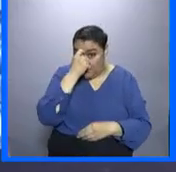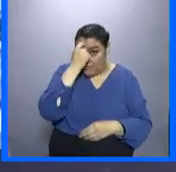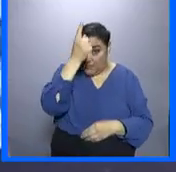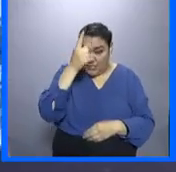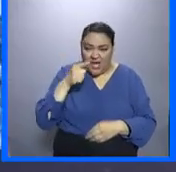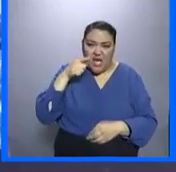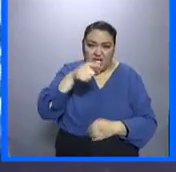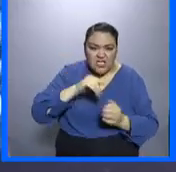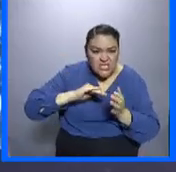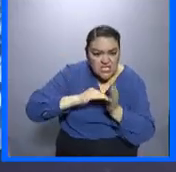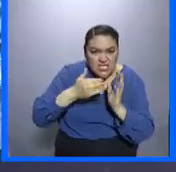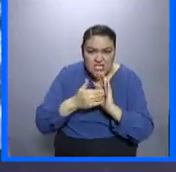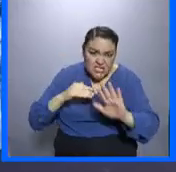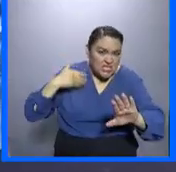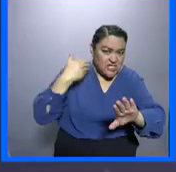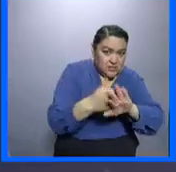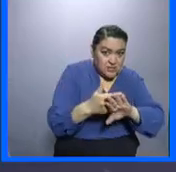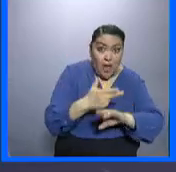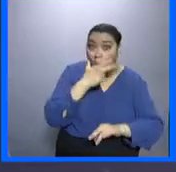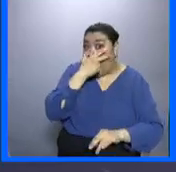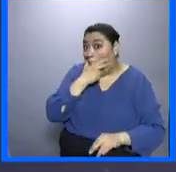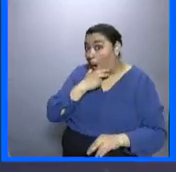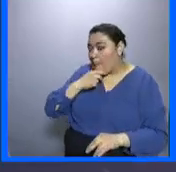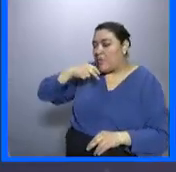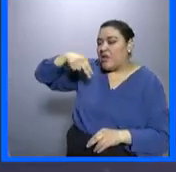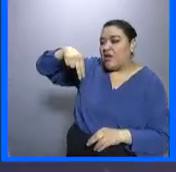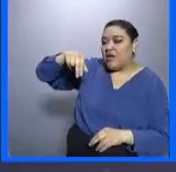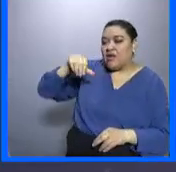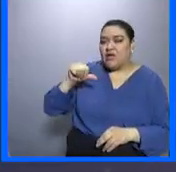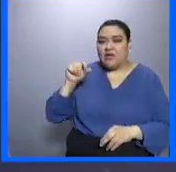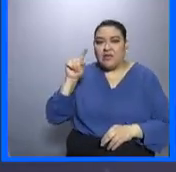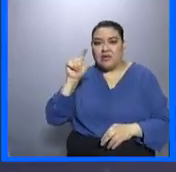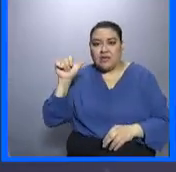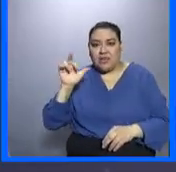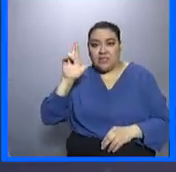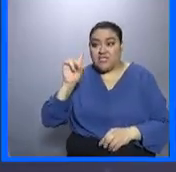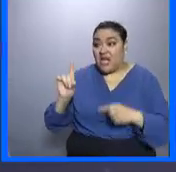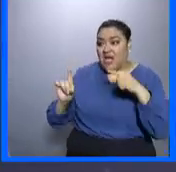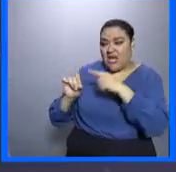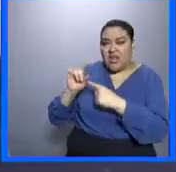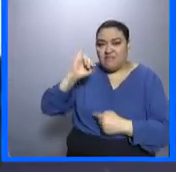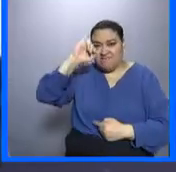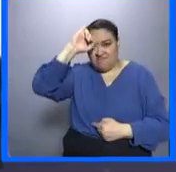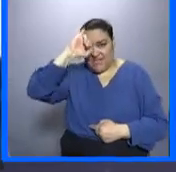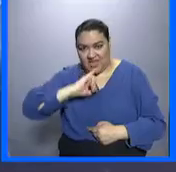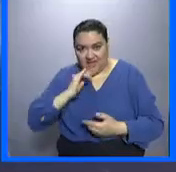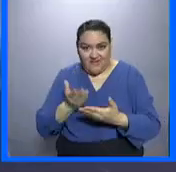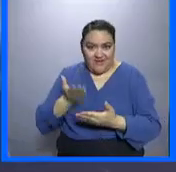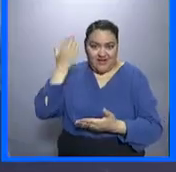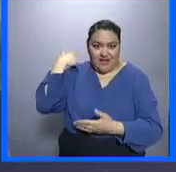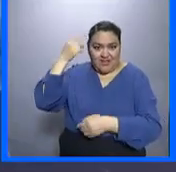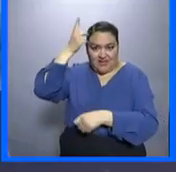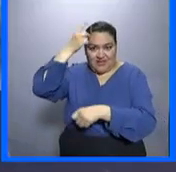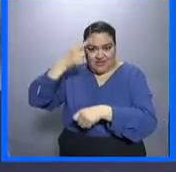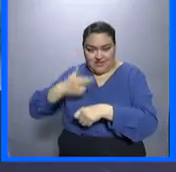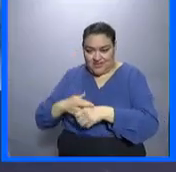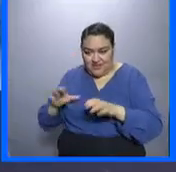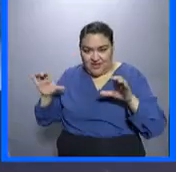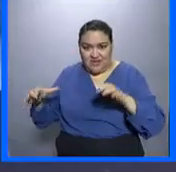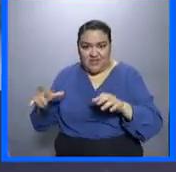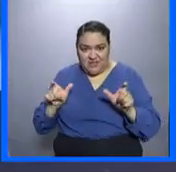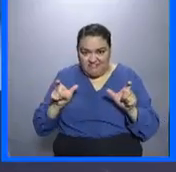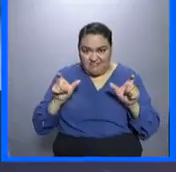aquella estrategia fue Miguel Nazar Haro, el temible jefe de la desaparecida Dirección Federal de